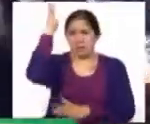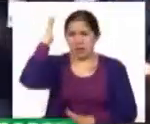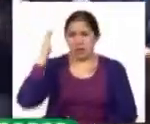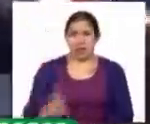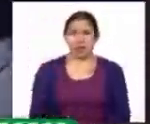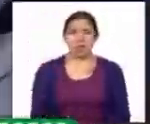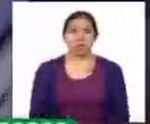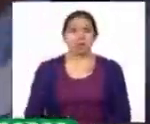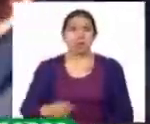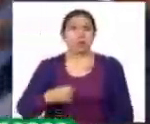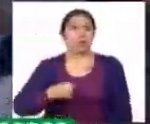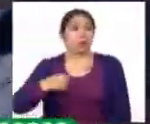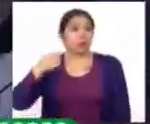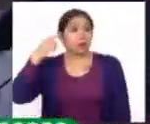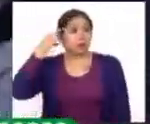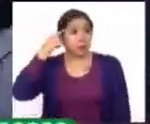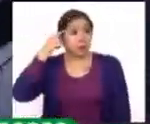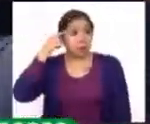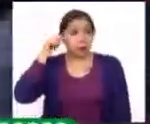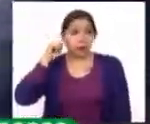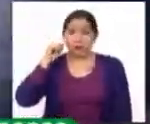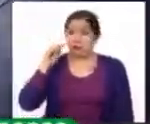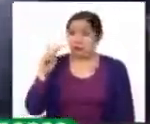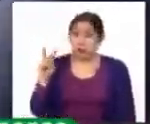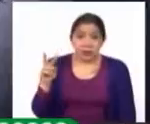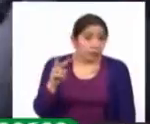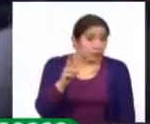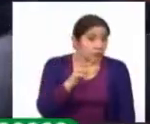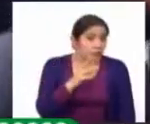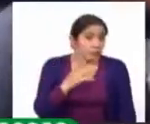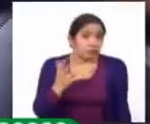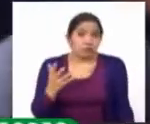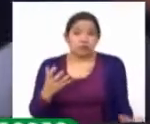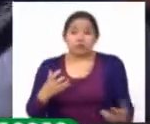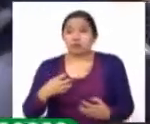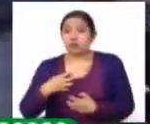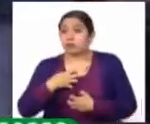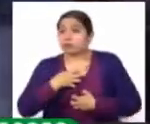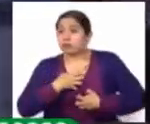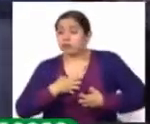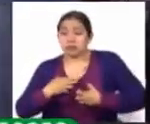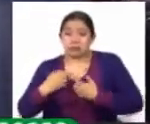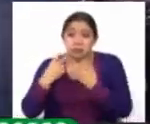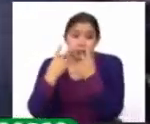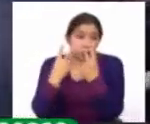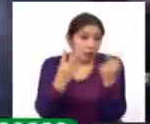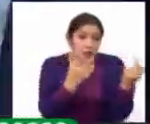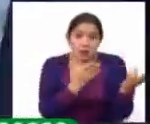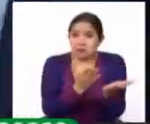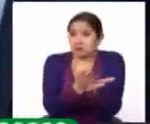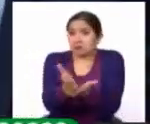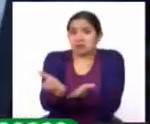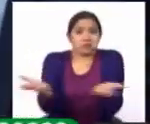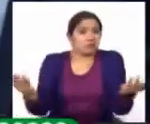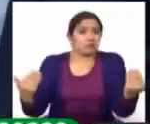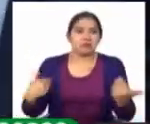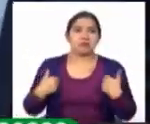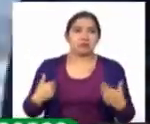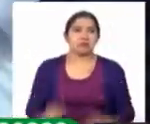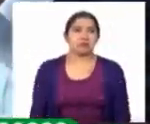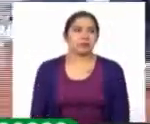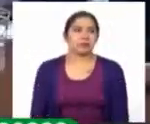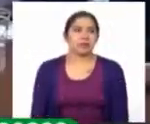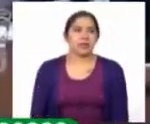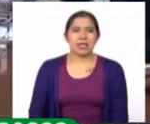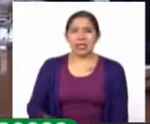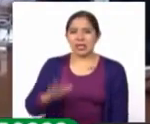Una expresión de una parte de la ciudadanía que tiene el derecho de expresar un punto de vista. Tratando de explicar tras 5